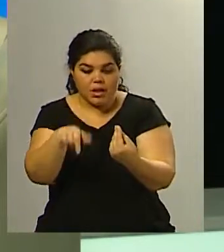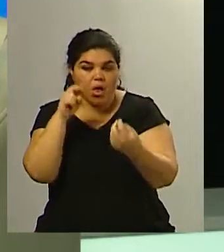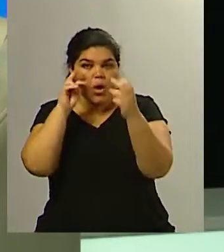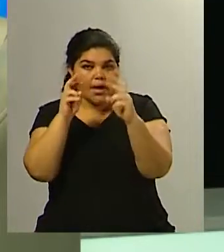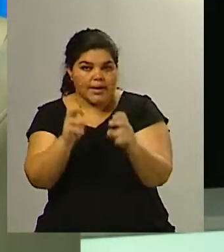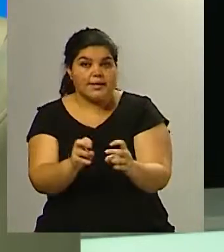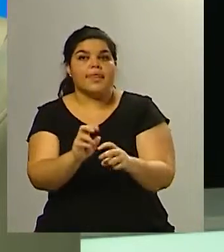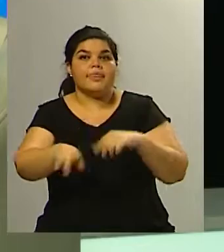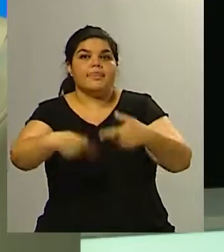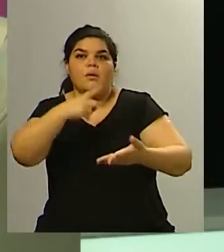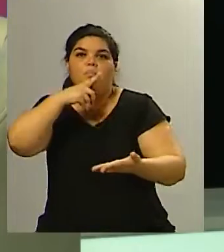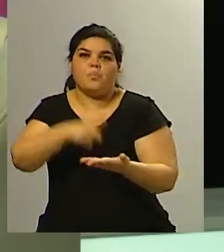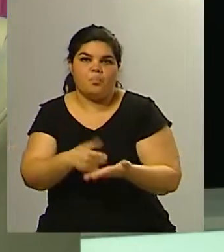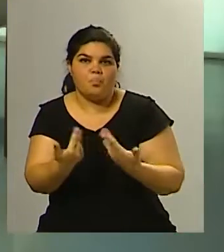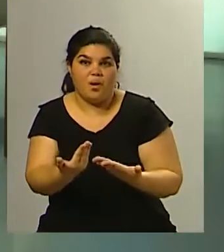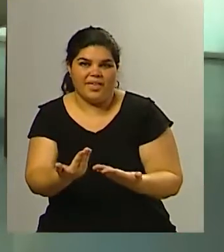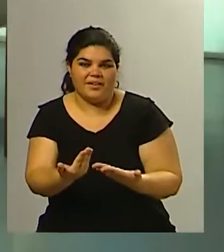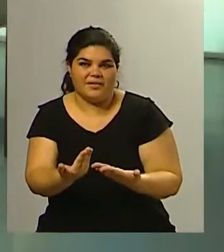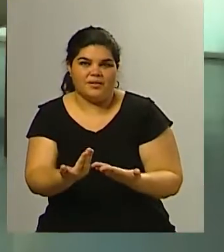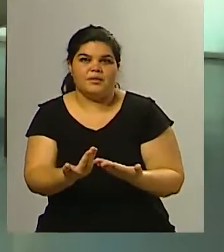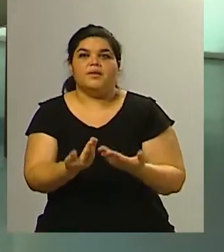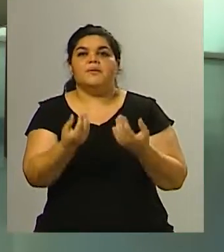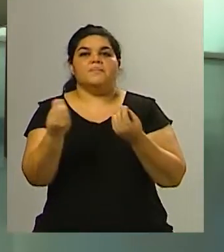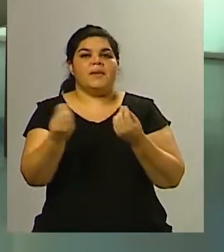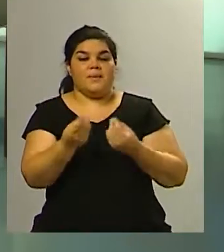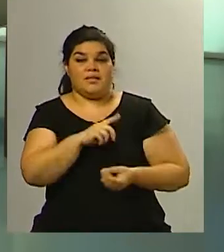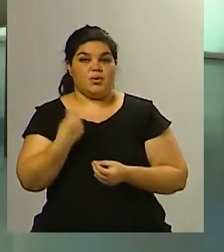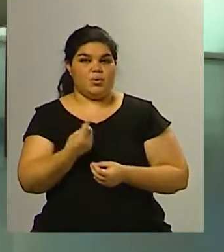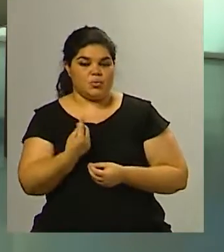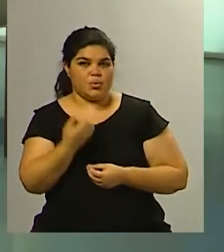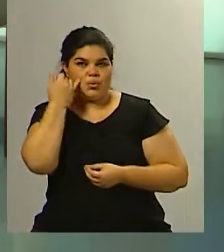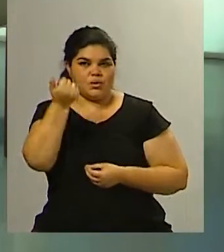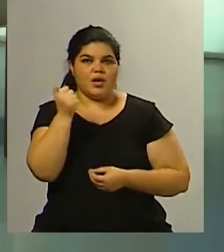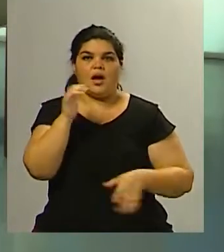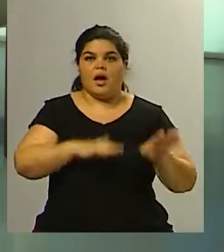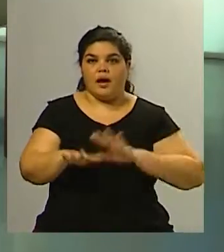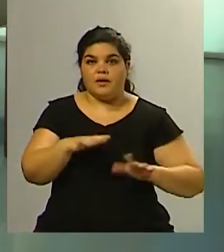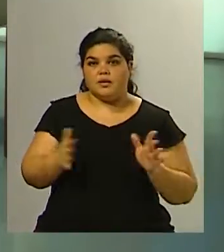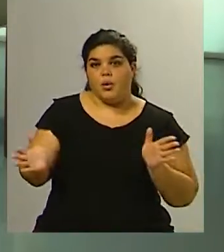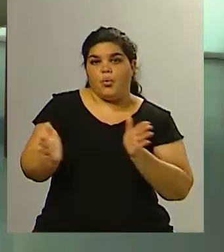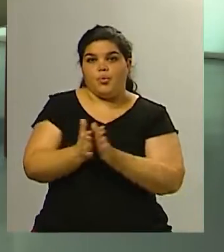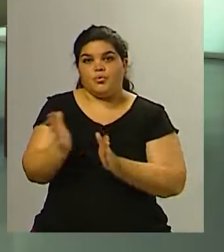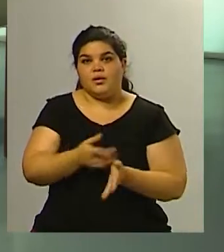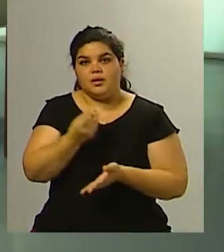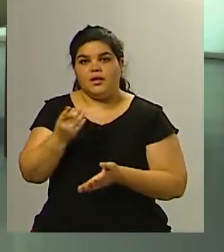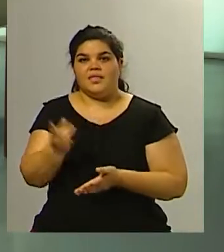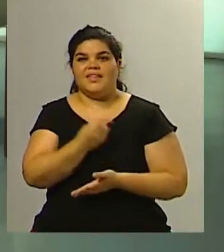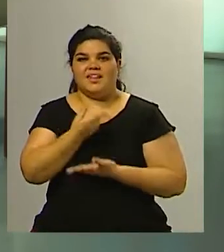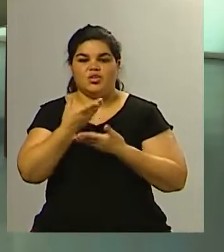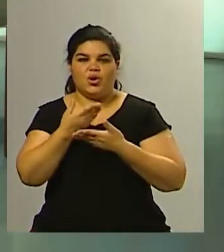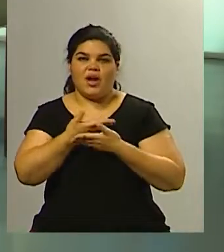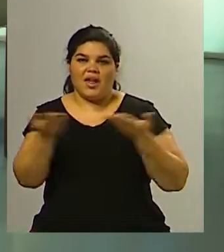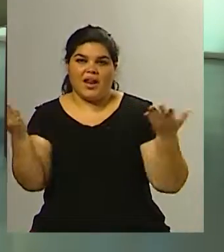podemos llevar a cabo, y en ese sentido tenemos acciones muy interesantes con la Dirección General de Escuelas, por eso que sé que